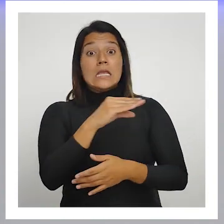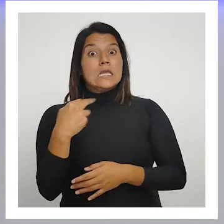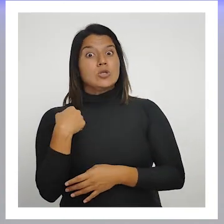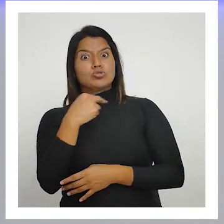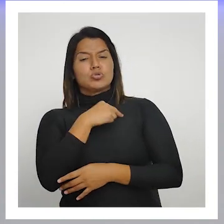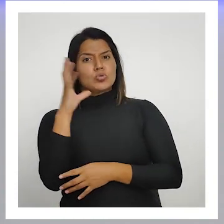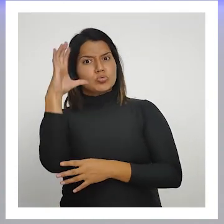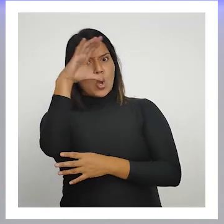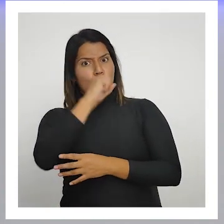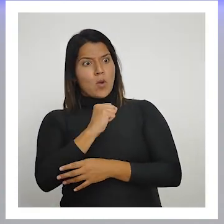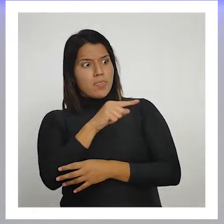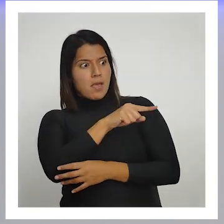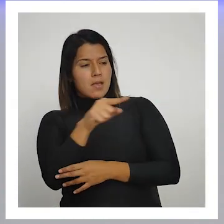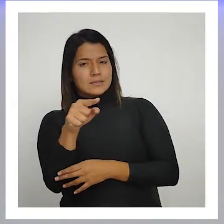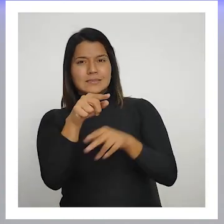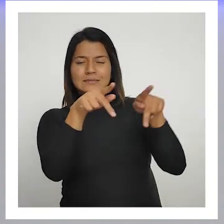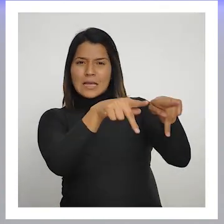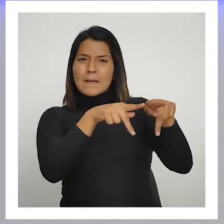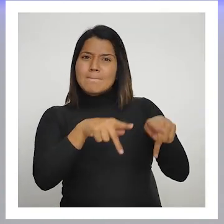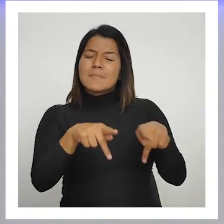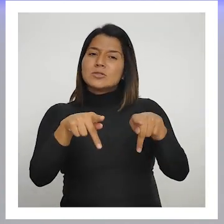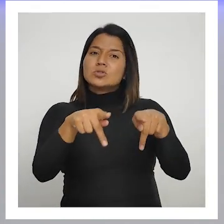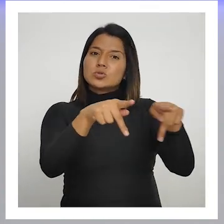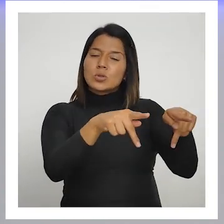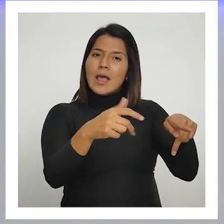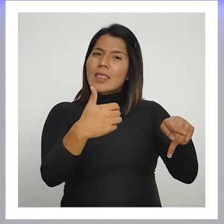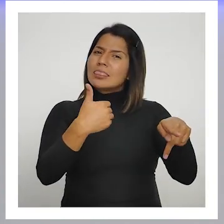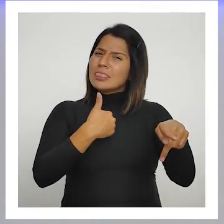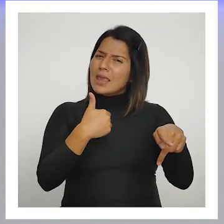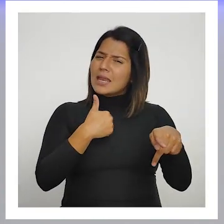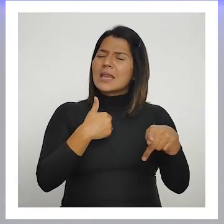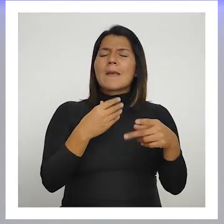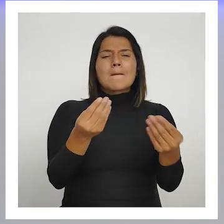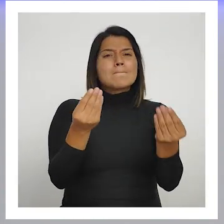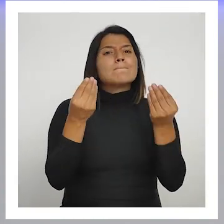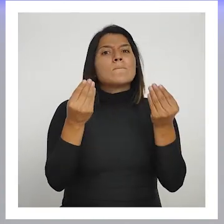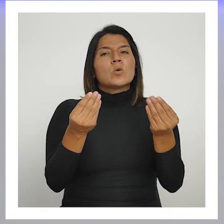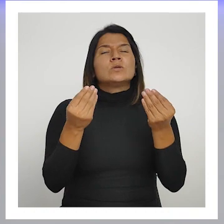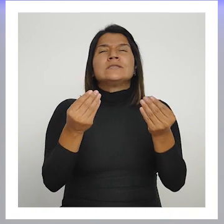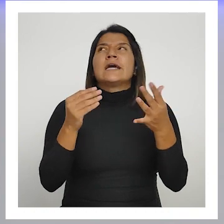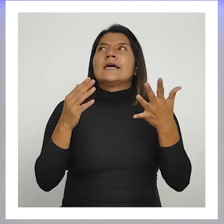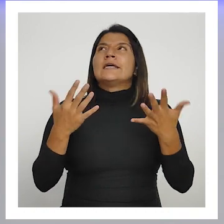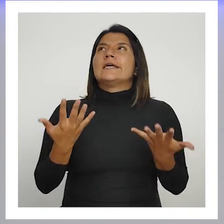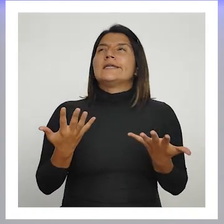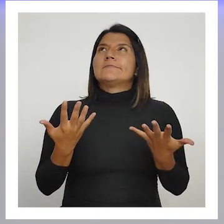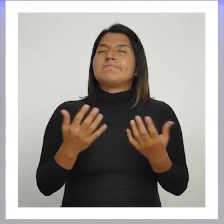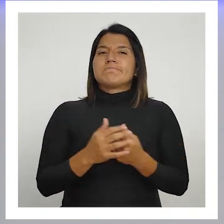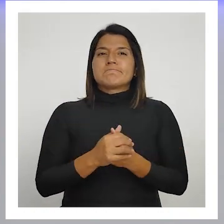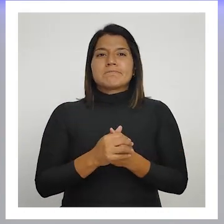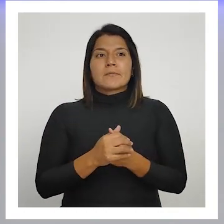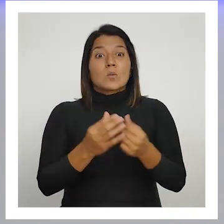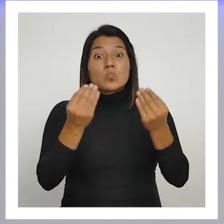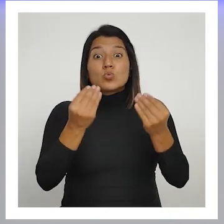damos cuenta que es una población que tiene muchísima